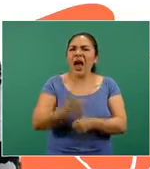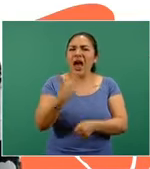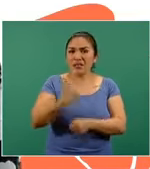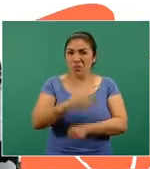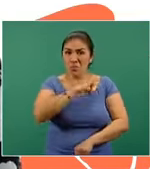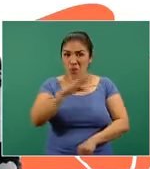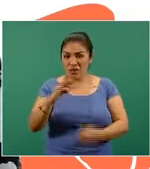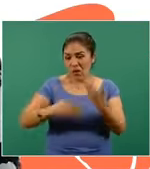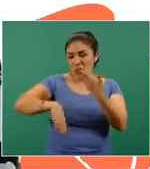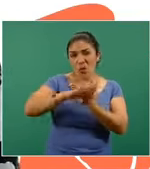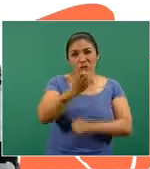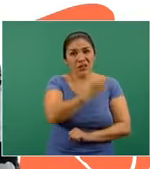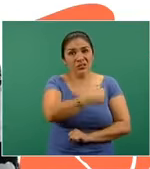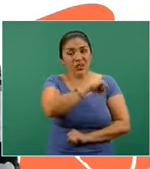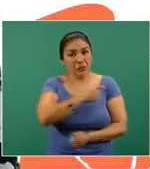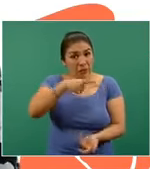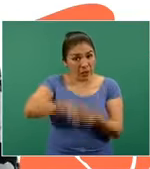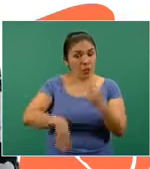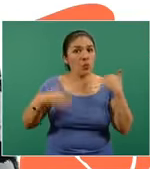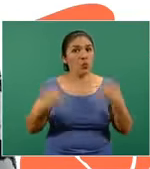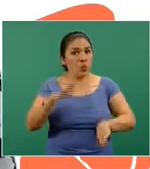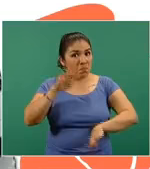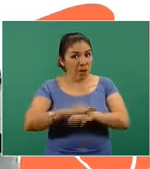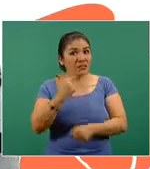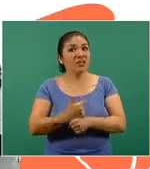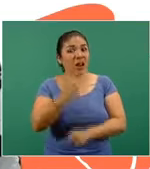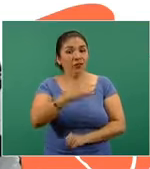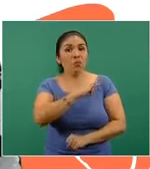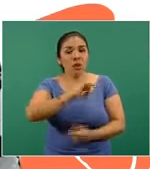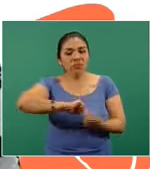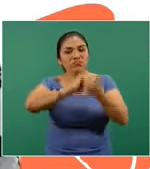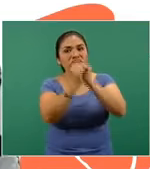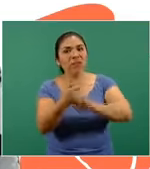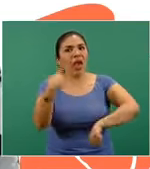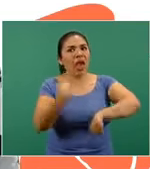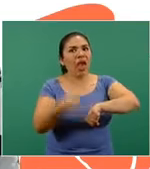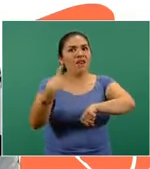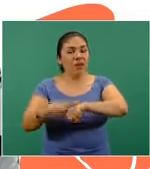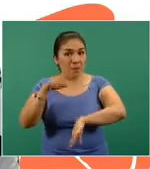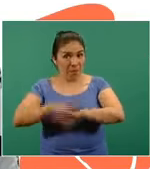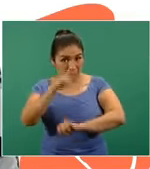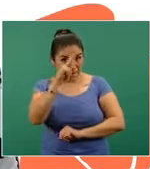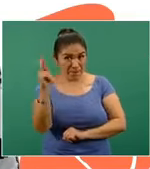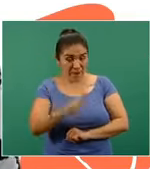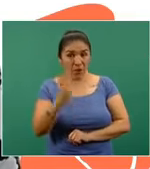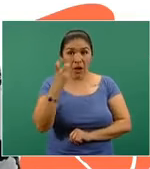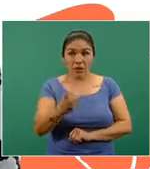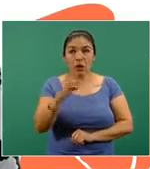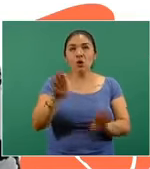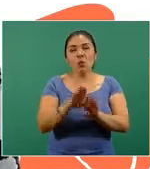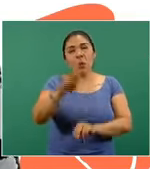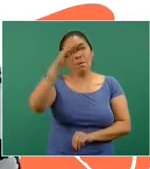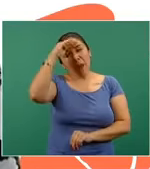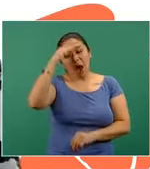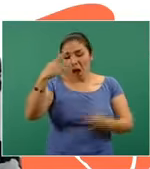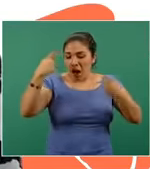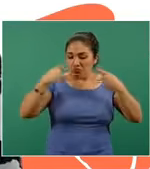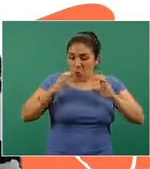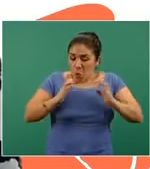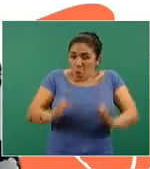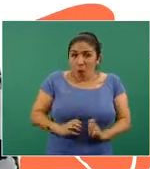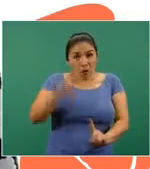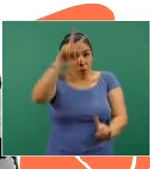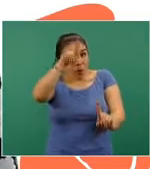salud y que representa un verdadero riesgo de desarrollar otras comorbilidades, por lo que no se trata de un asunto estético ni de